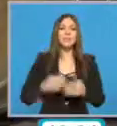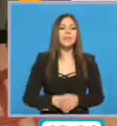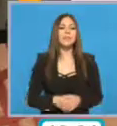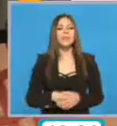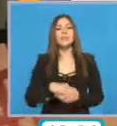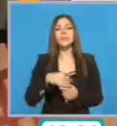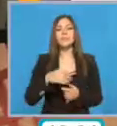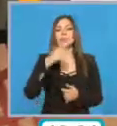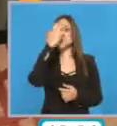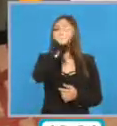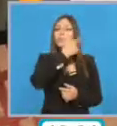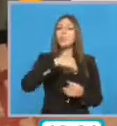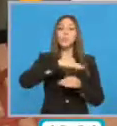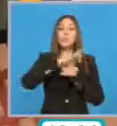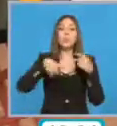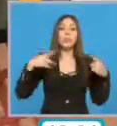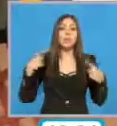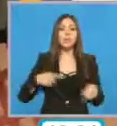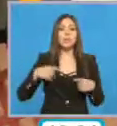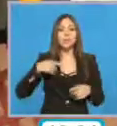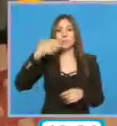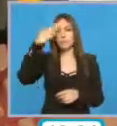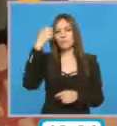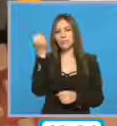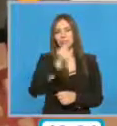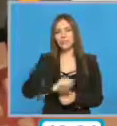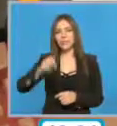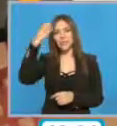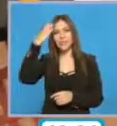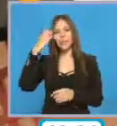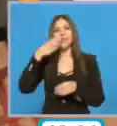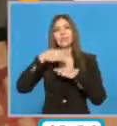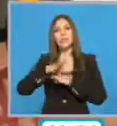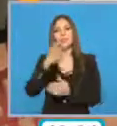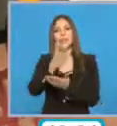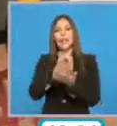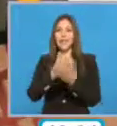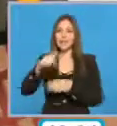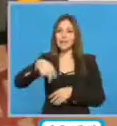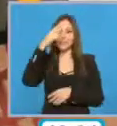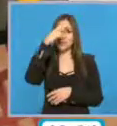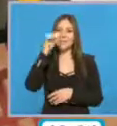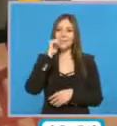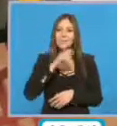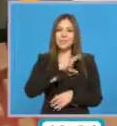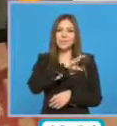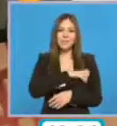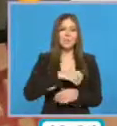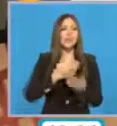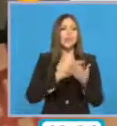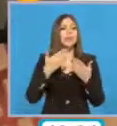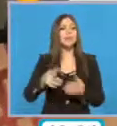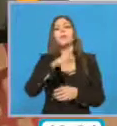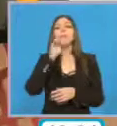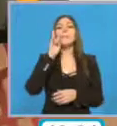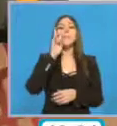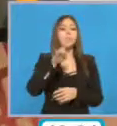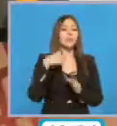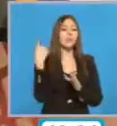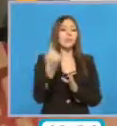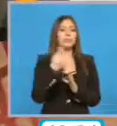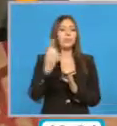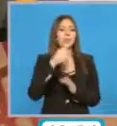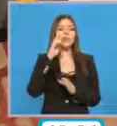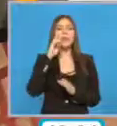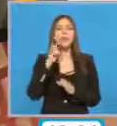para el taco aquí en México tiene Está experiencia. perfecta, Lili. Ahora, si se dan cuenta, esta salsa quedó un poquito más verde. Podemos agregarle más chile cascabel para que